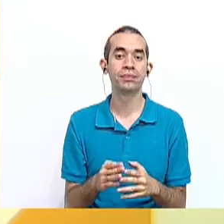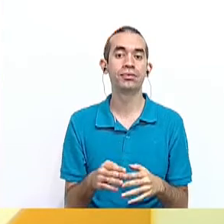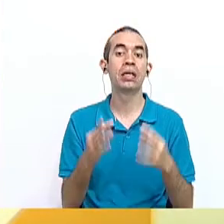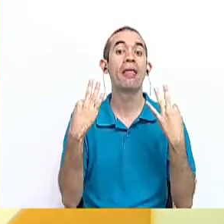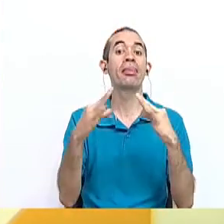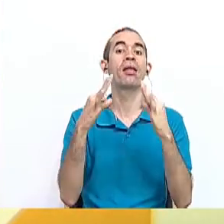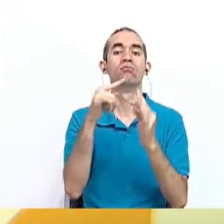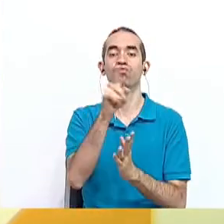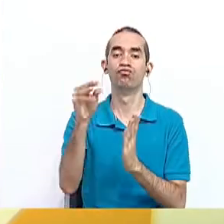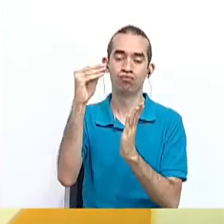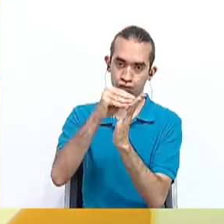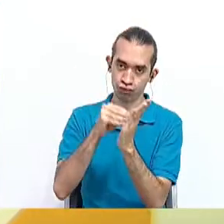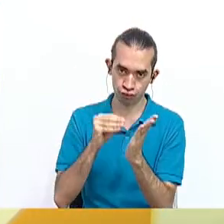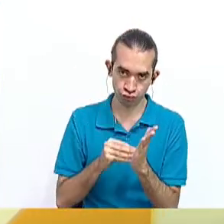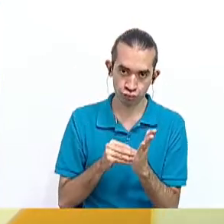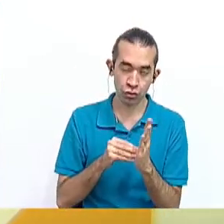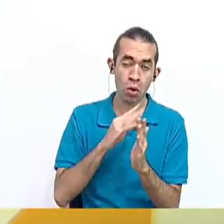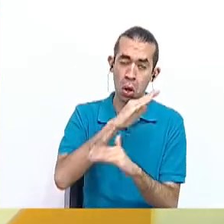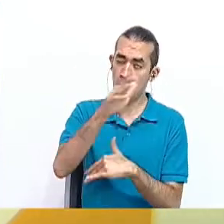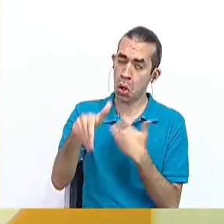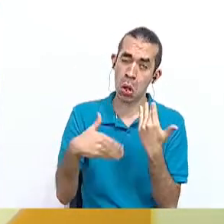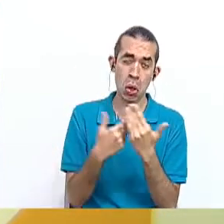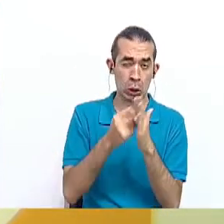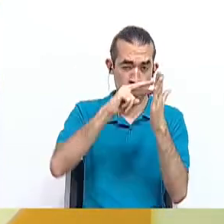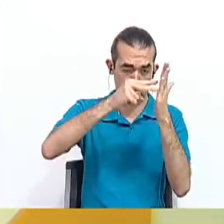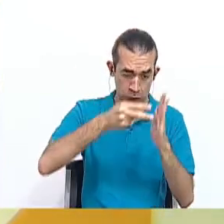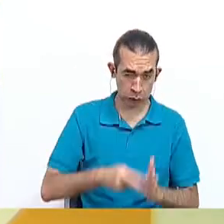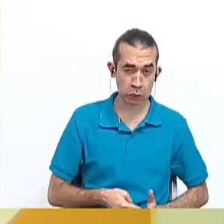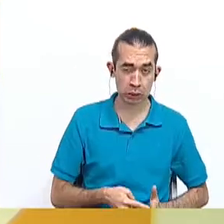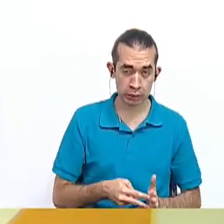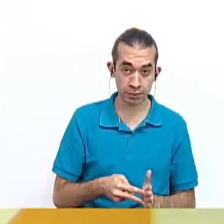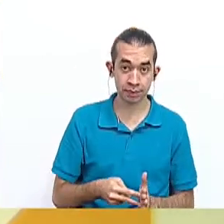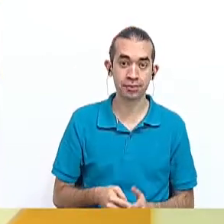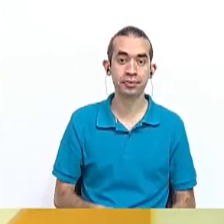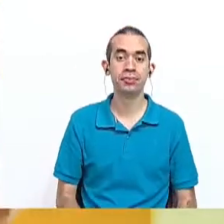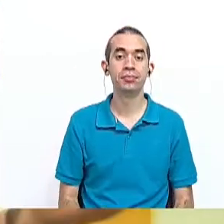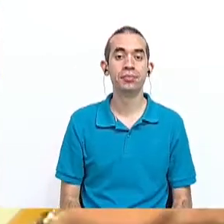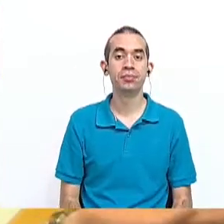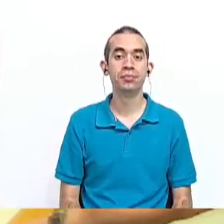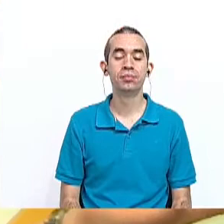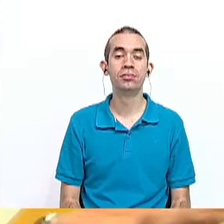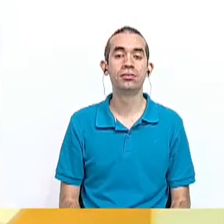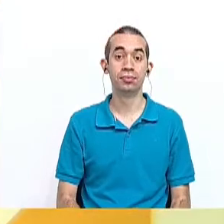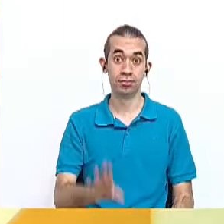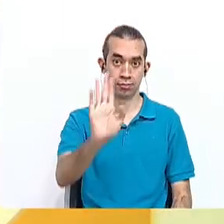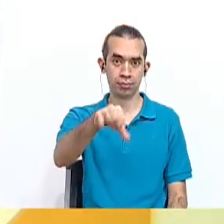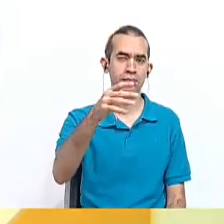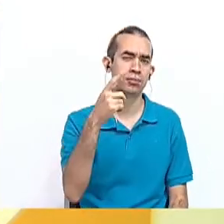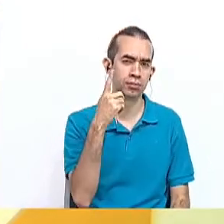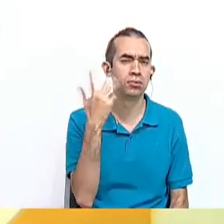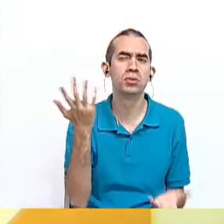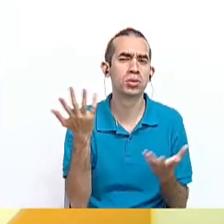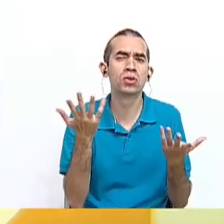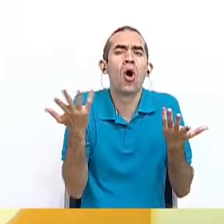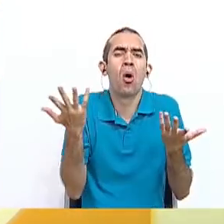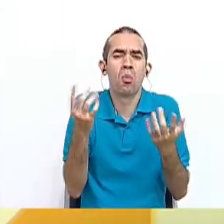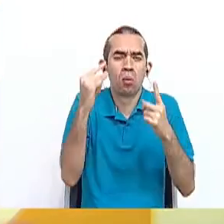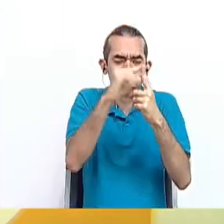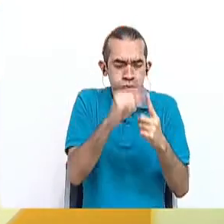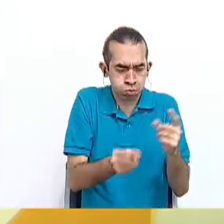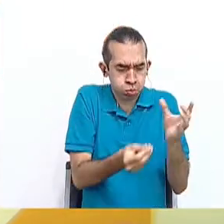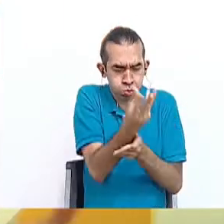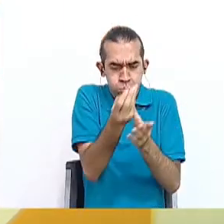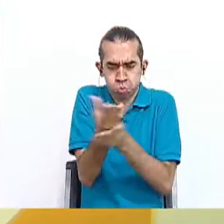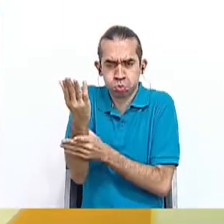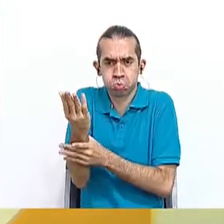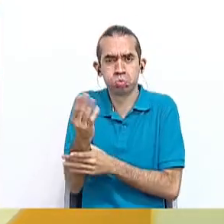de ir tomando nota uno a uno de cada uno de ellos. Ahora, ¿de dónde conocemos todos estos términos?